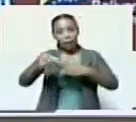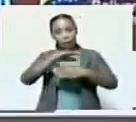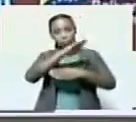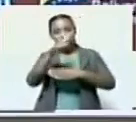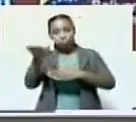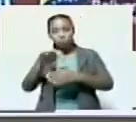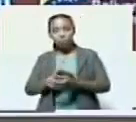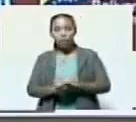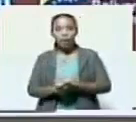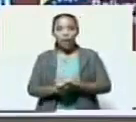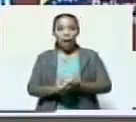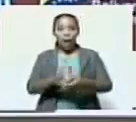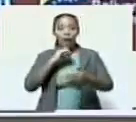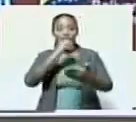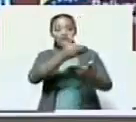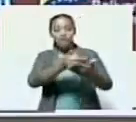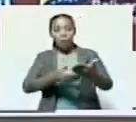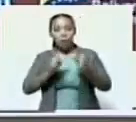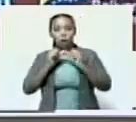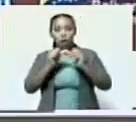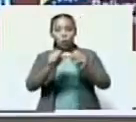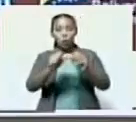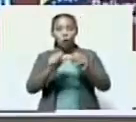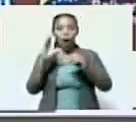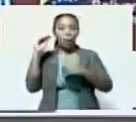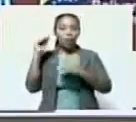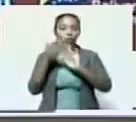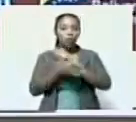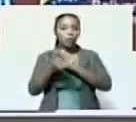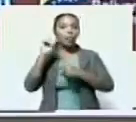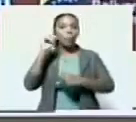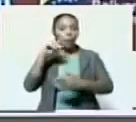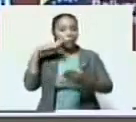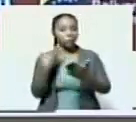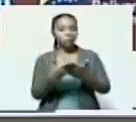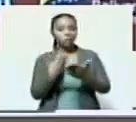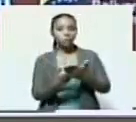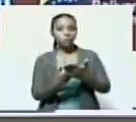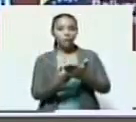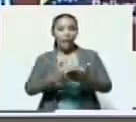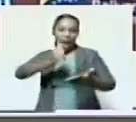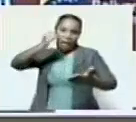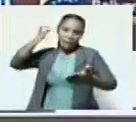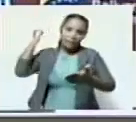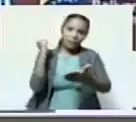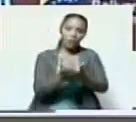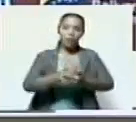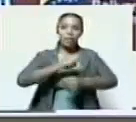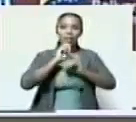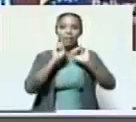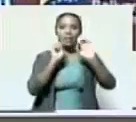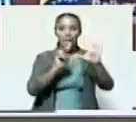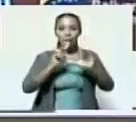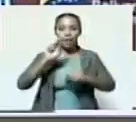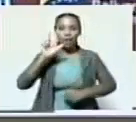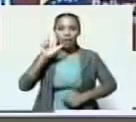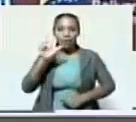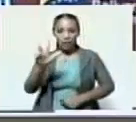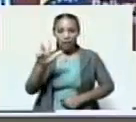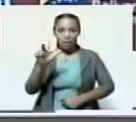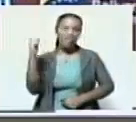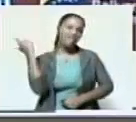informe, sigue hablando el informe, que también se verificó el asesinato de 73